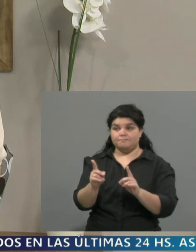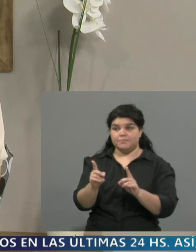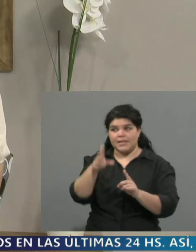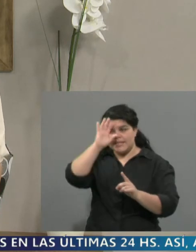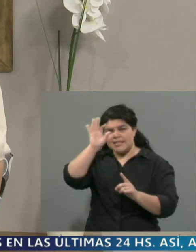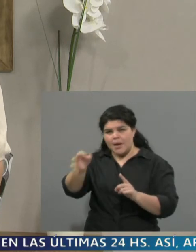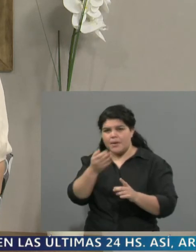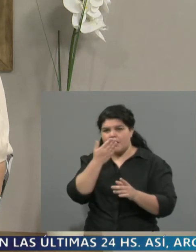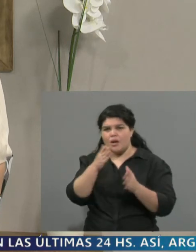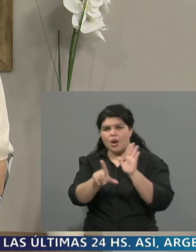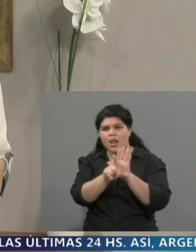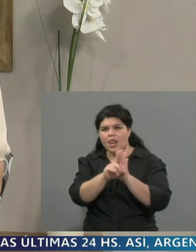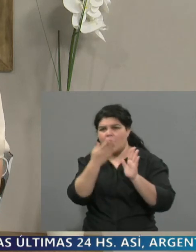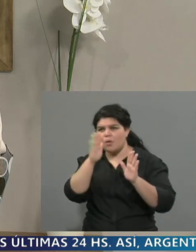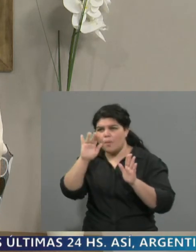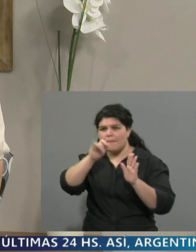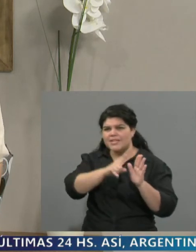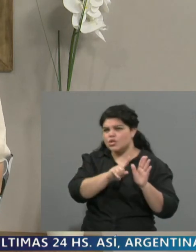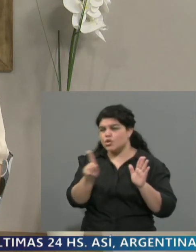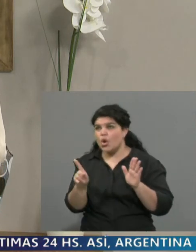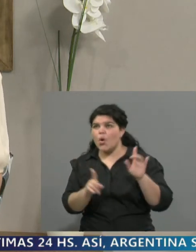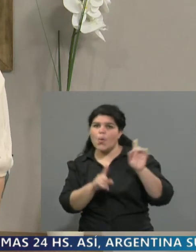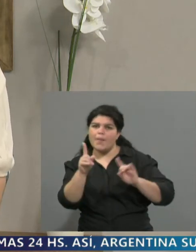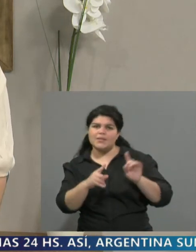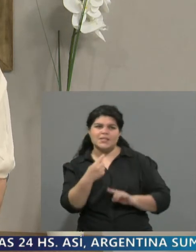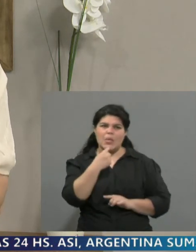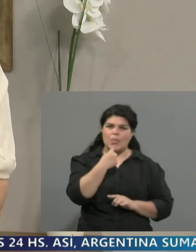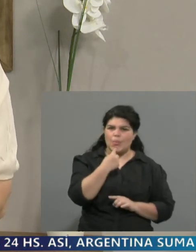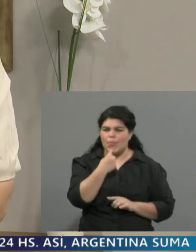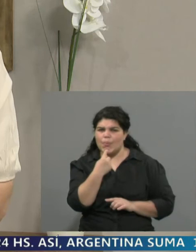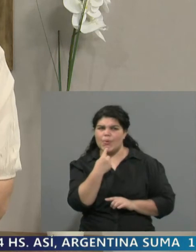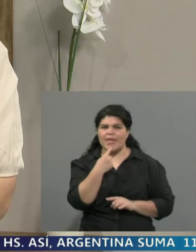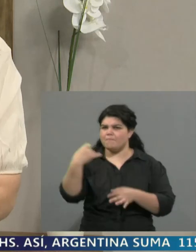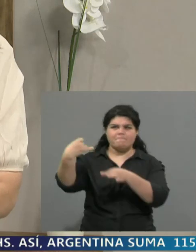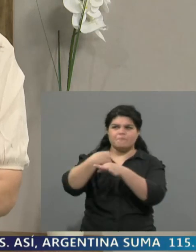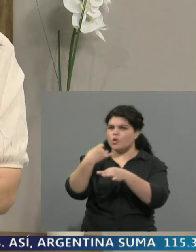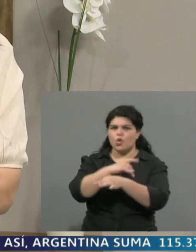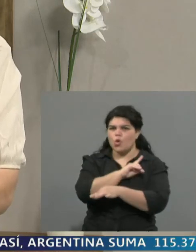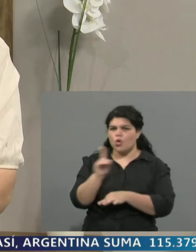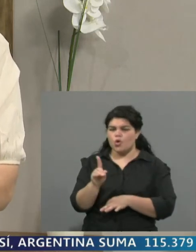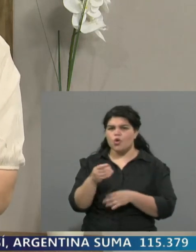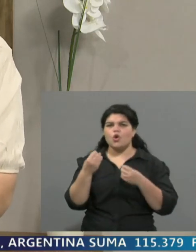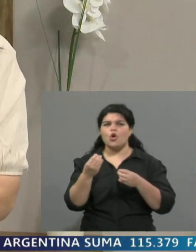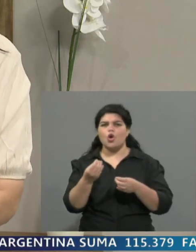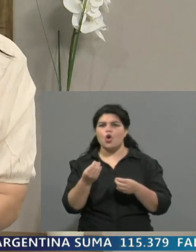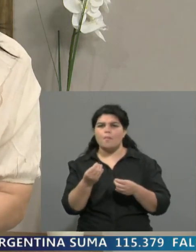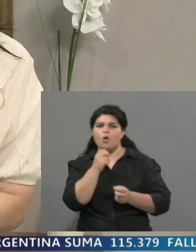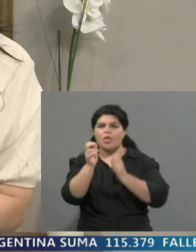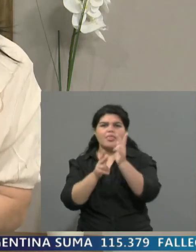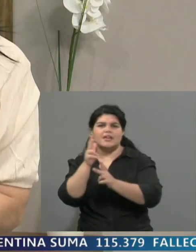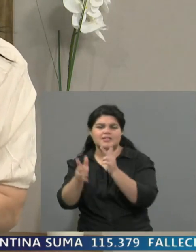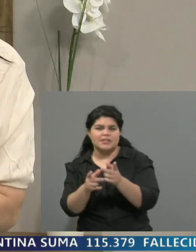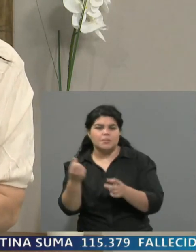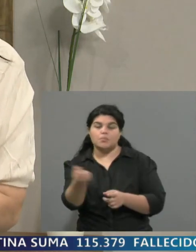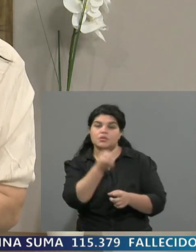están cumpliendo o no, y de pronto, si tienen la inquietud, no se está cumpliendo, transmitirla. Digo, me parece que también es bueno saber cómo se debe aplicar